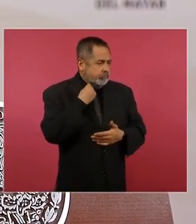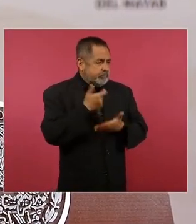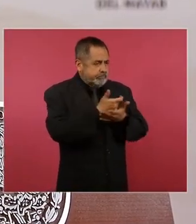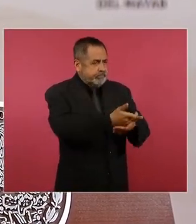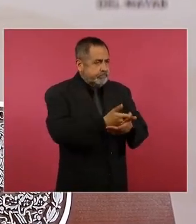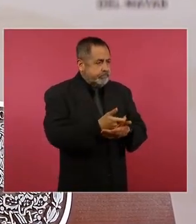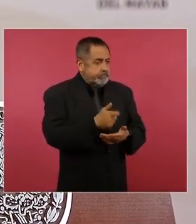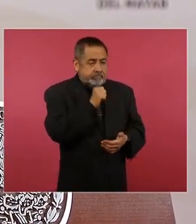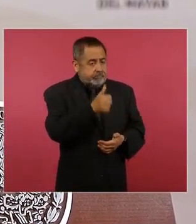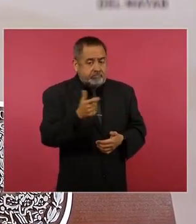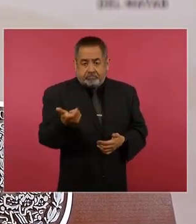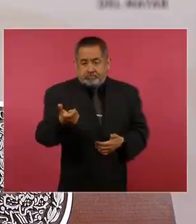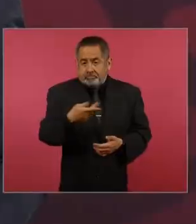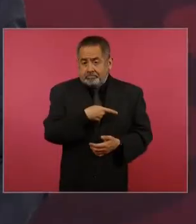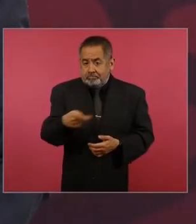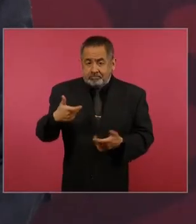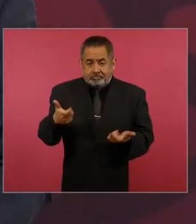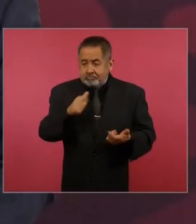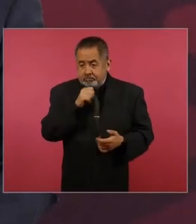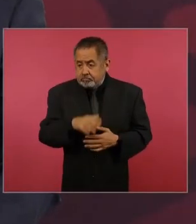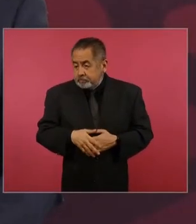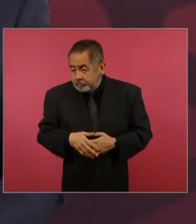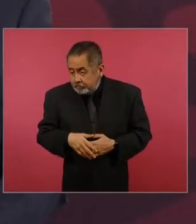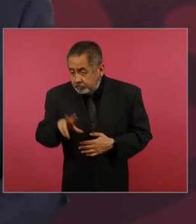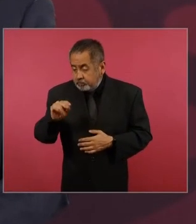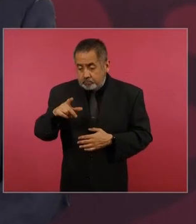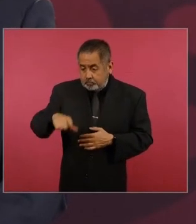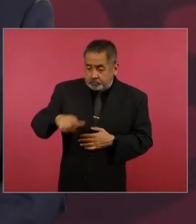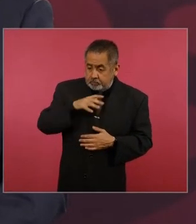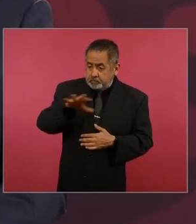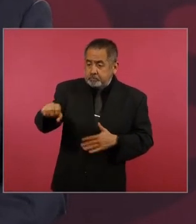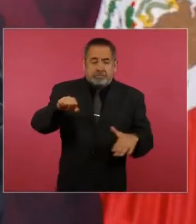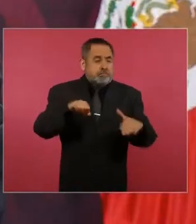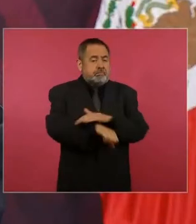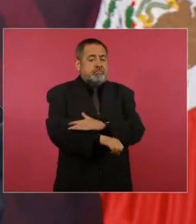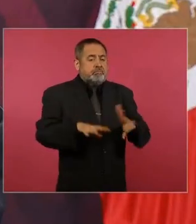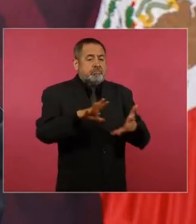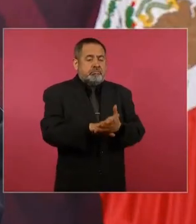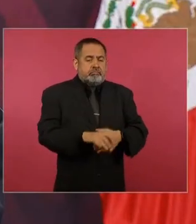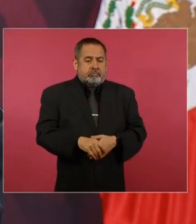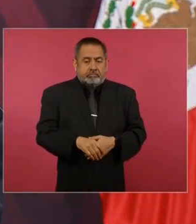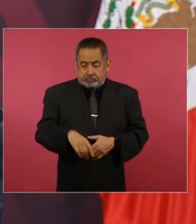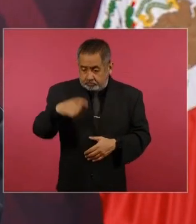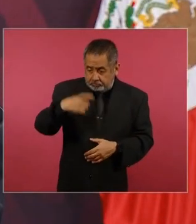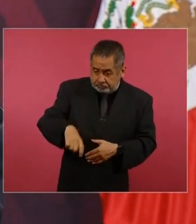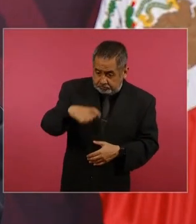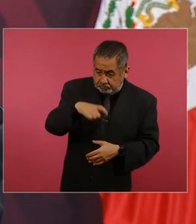influencia, no tiene entrada en el Poder Judicial.